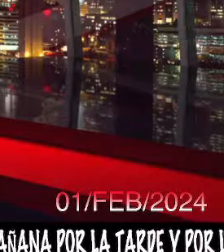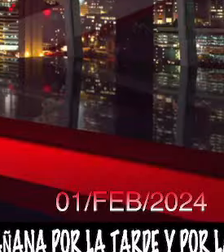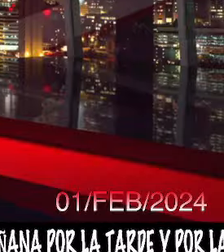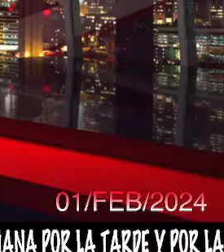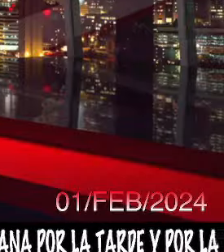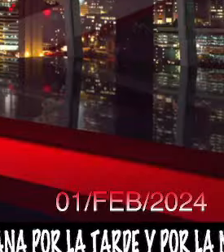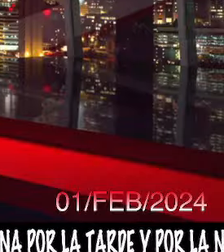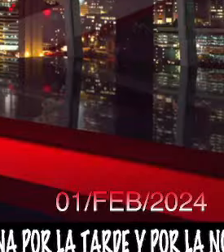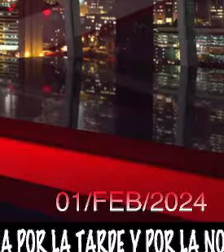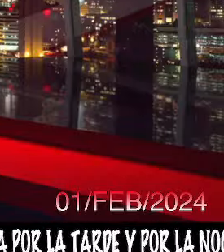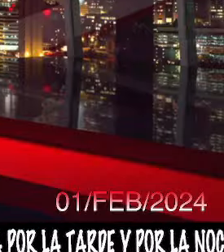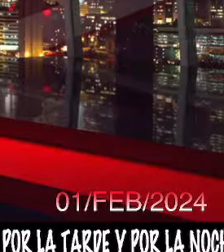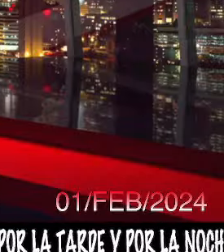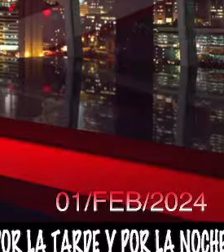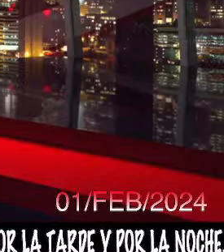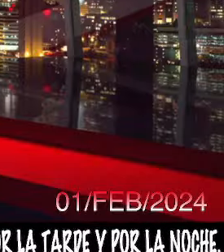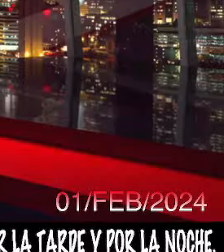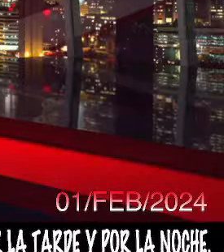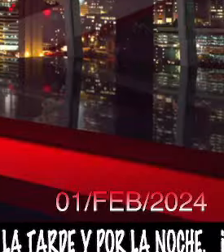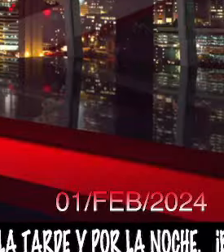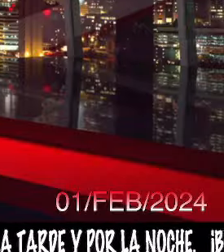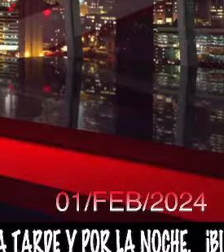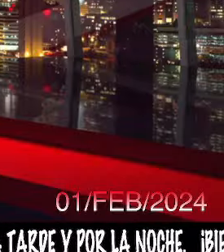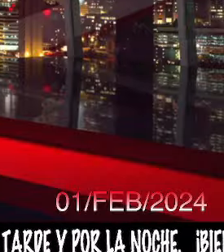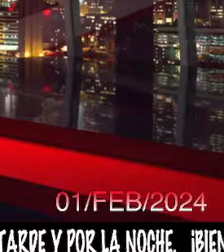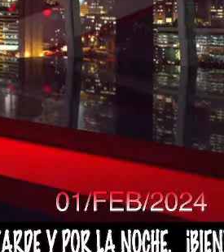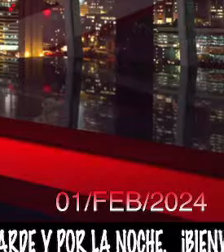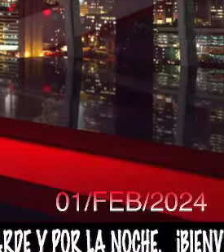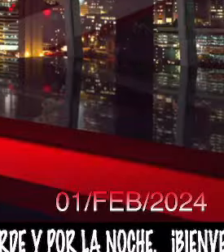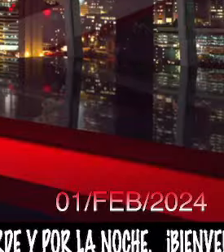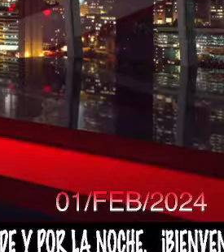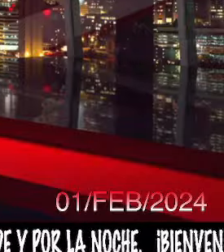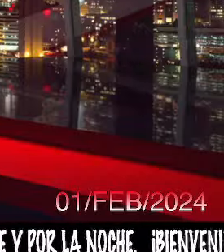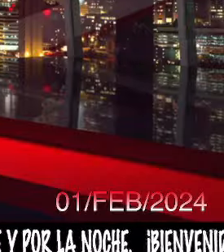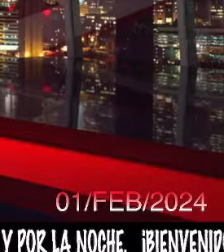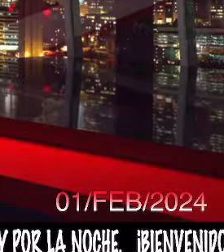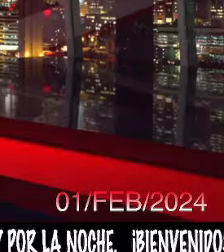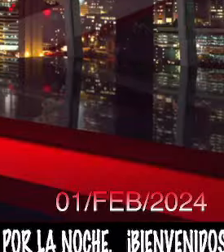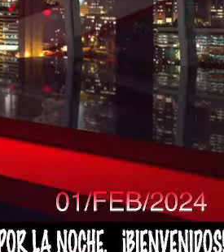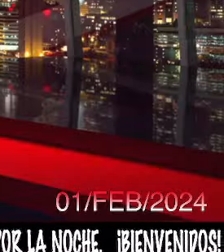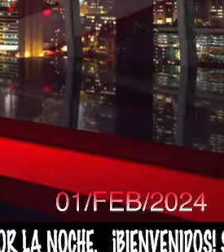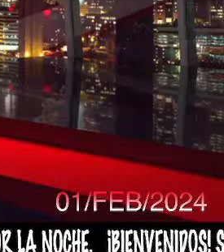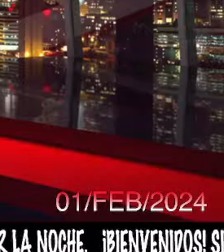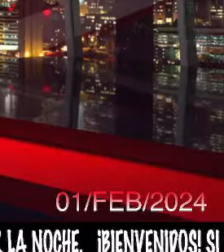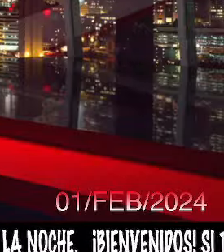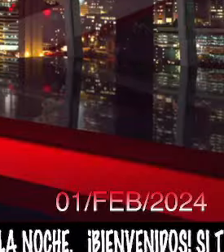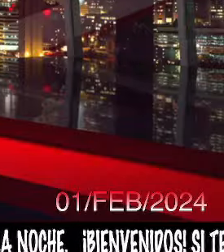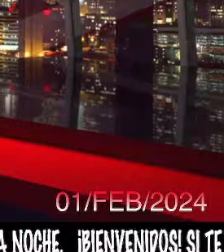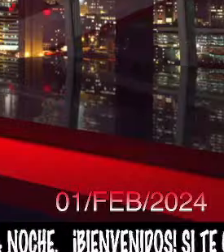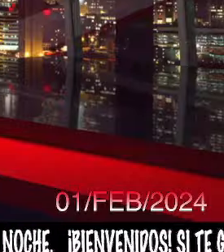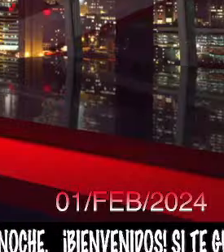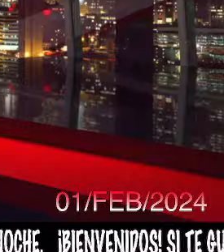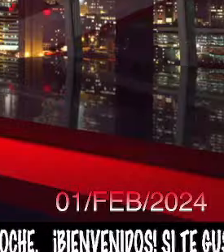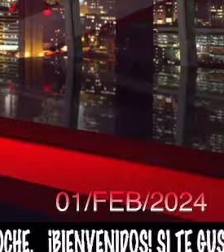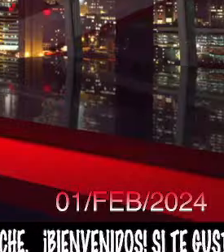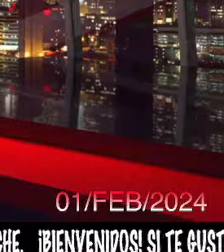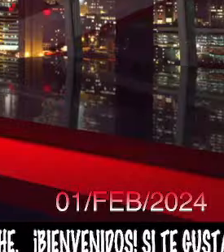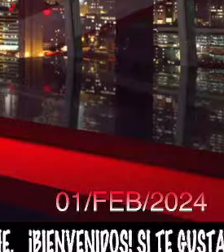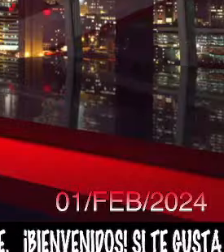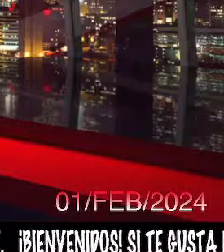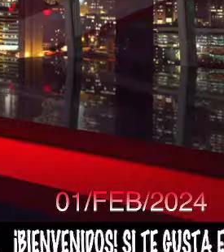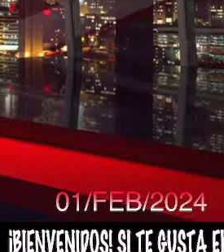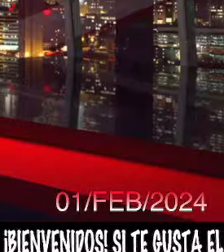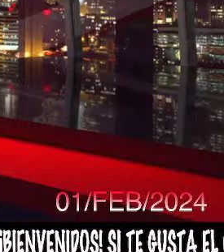Saben, el diputado Fernández Noroña ya había sido postulado para estar ahí representando al Partido del